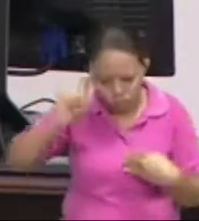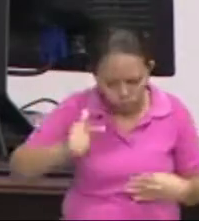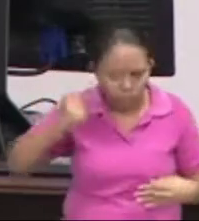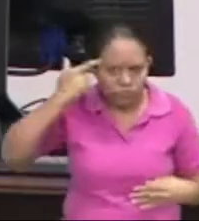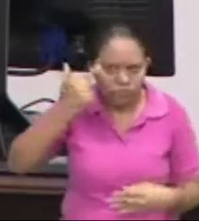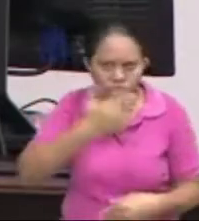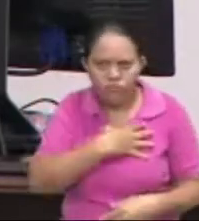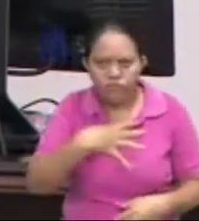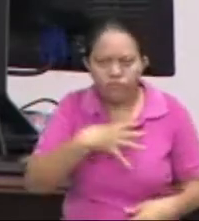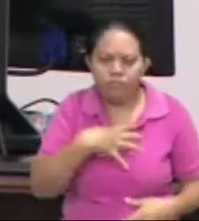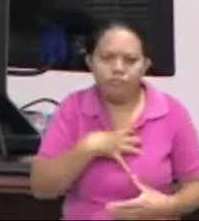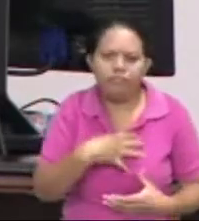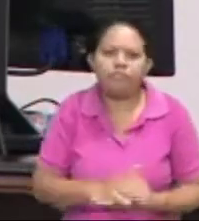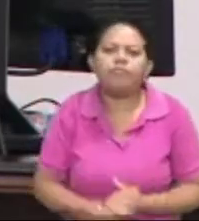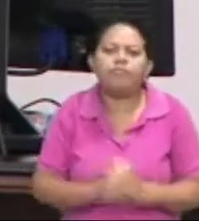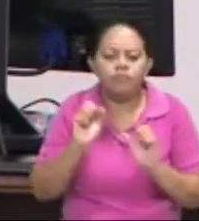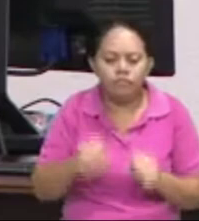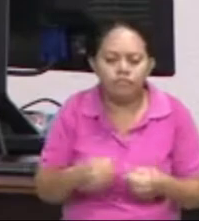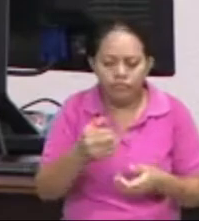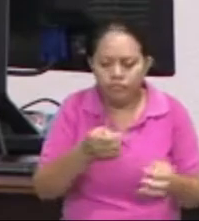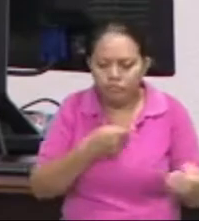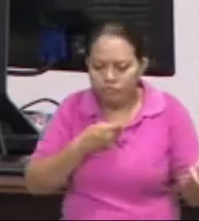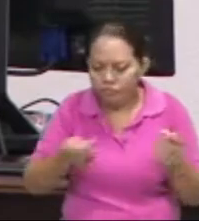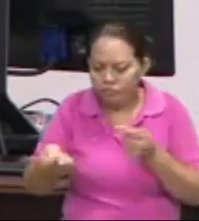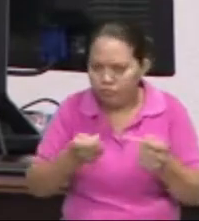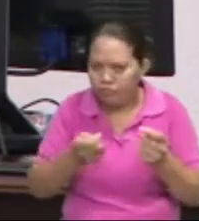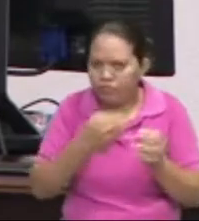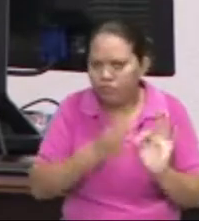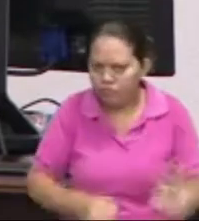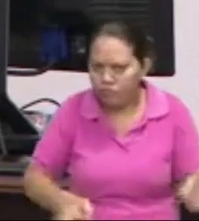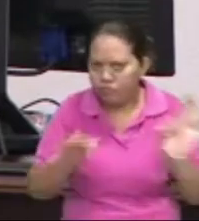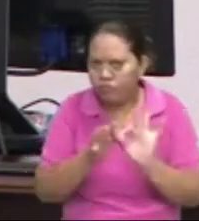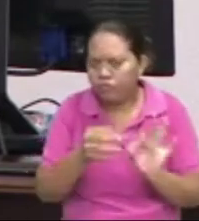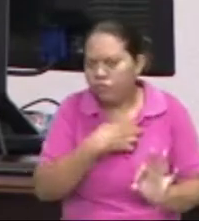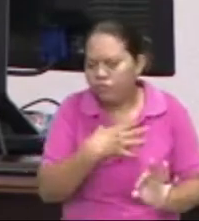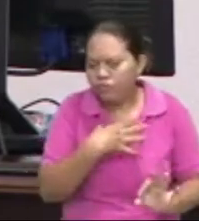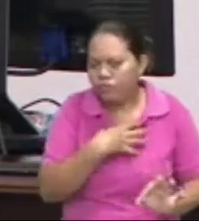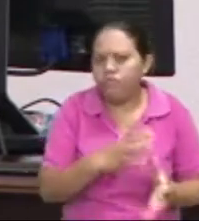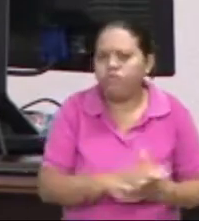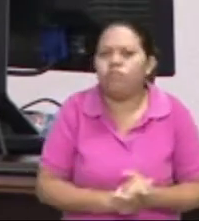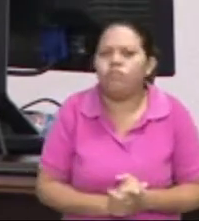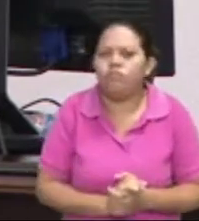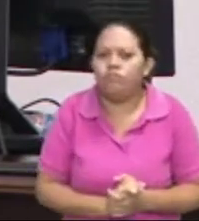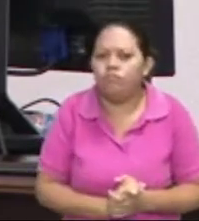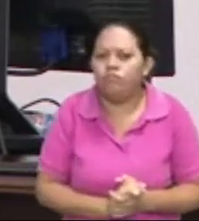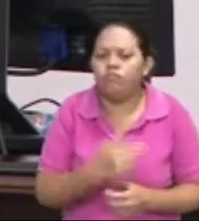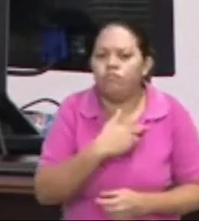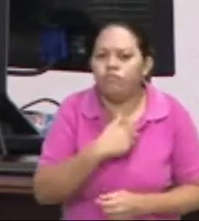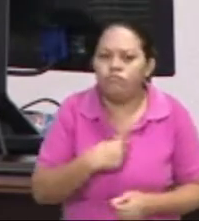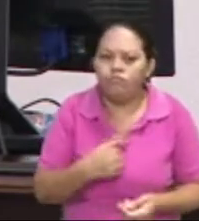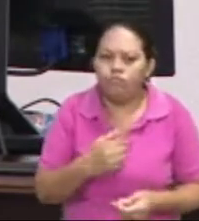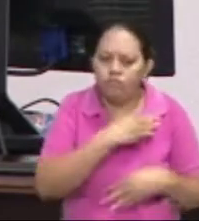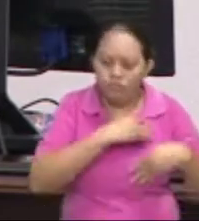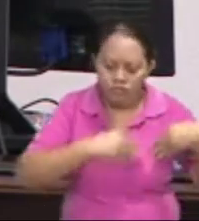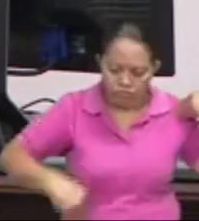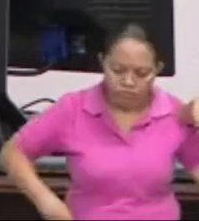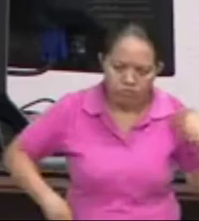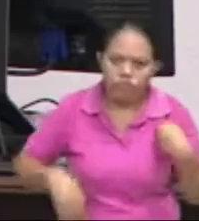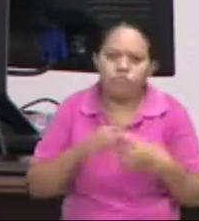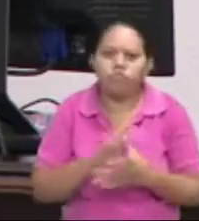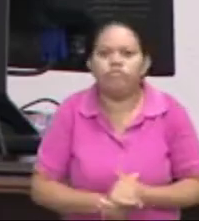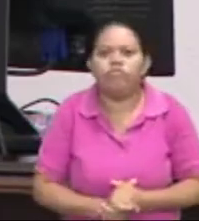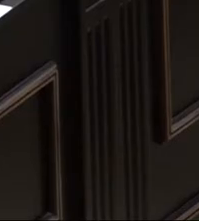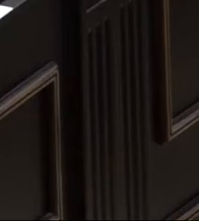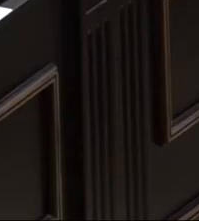presupuesto general de la República que serán coordinadas por las instancias correspondientes en la Presidencia de la República,